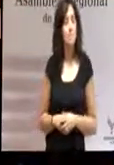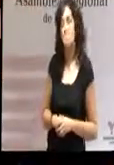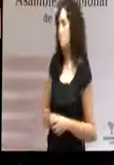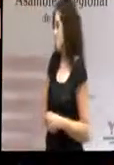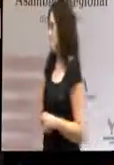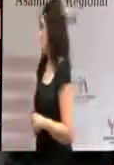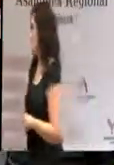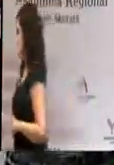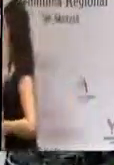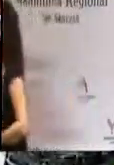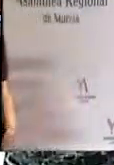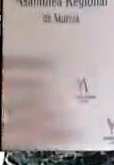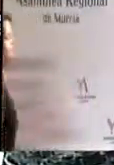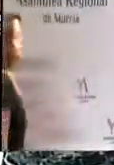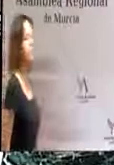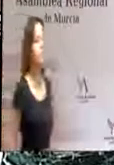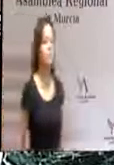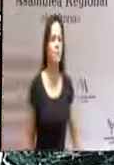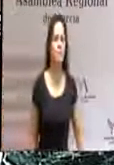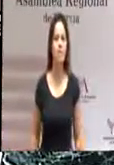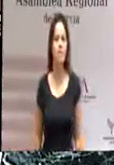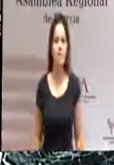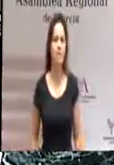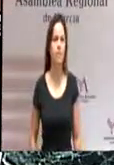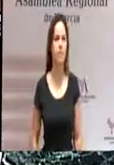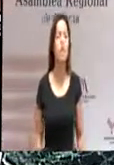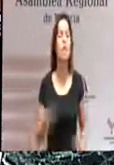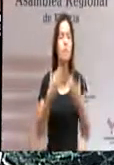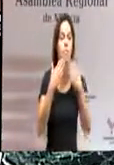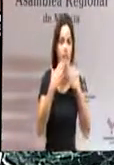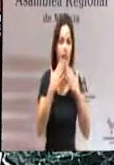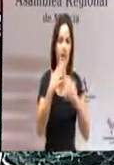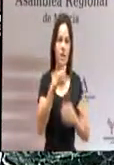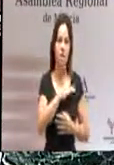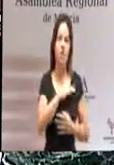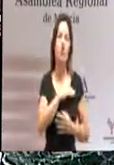Muchas gracias, señor González Tobar.